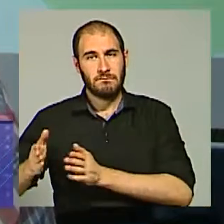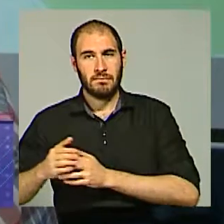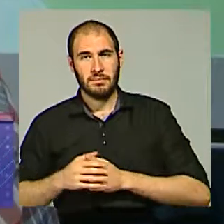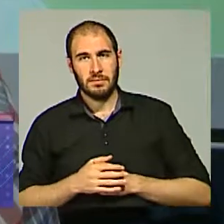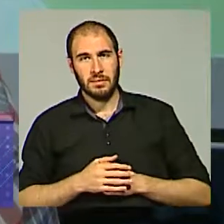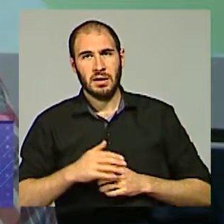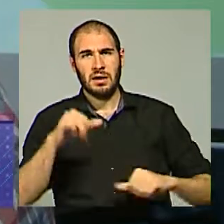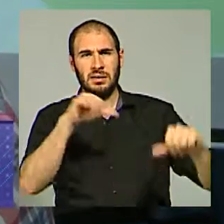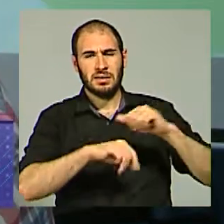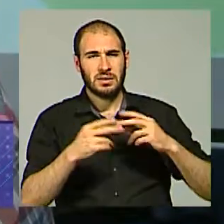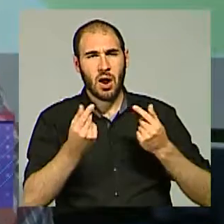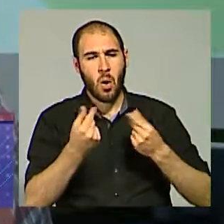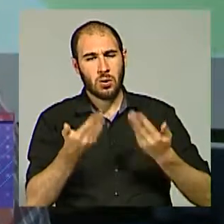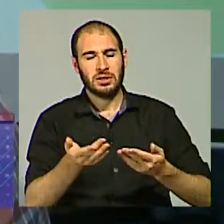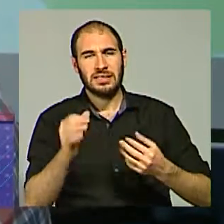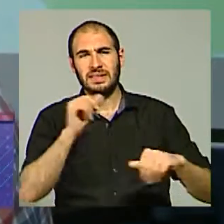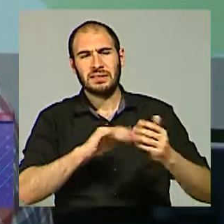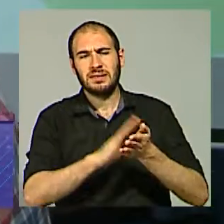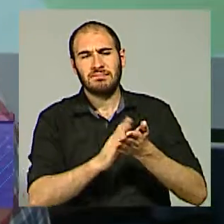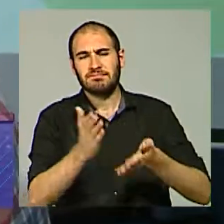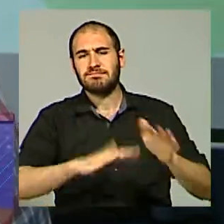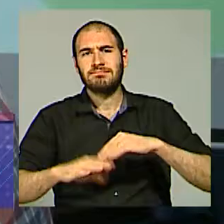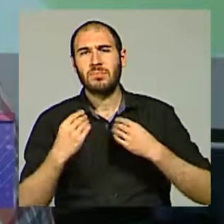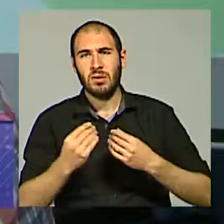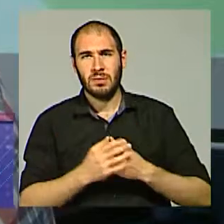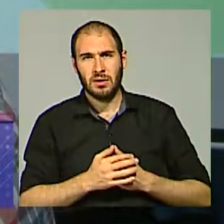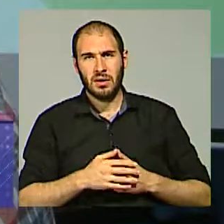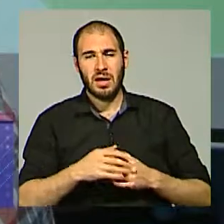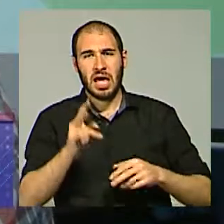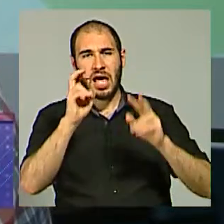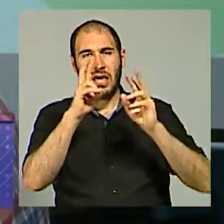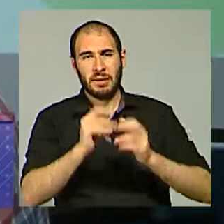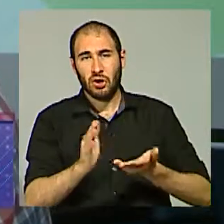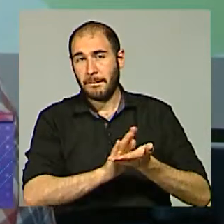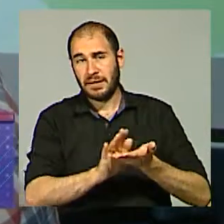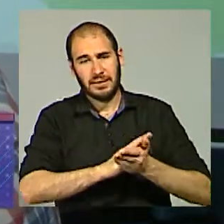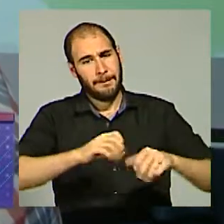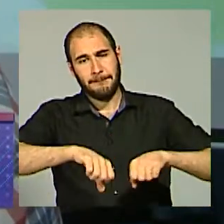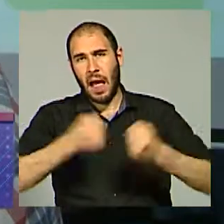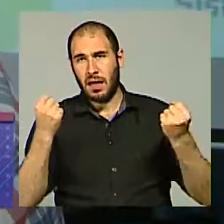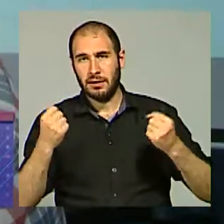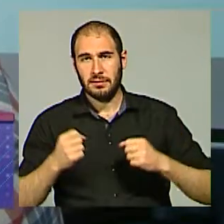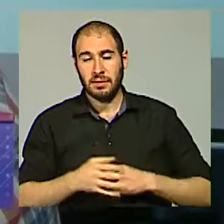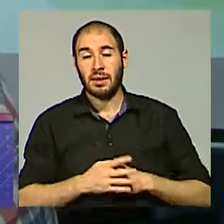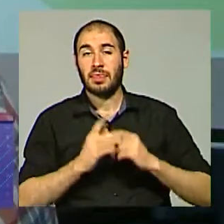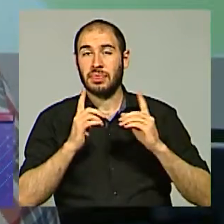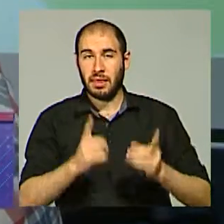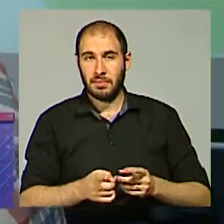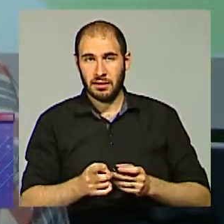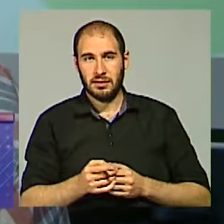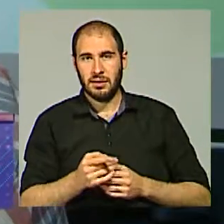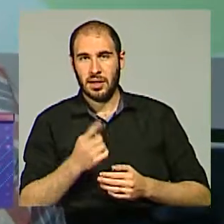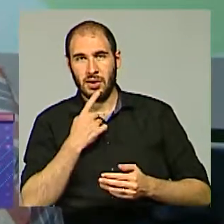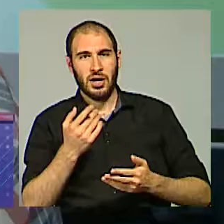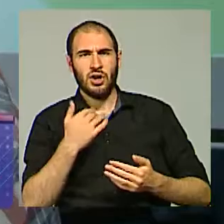ciencia útil o ciencia aplicada que destruye la investigación básica y además con la arbitrariedad